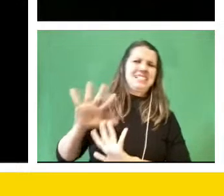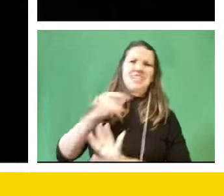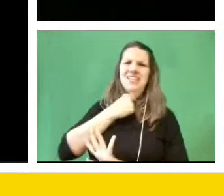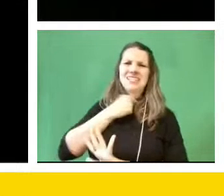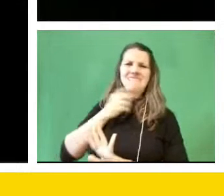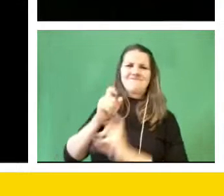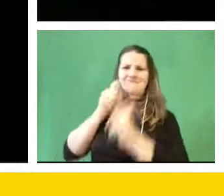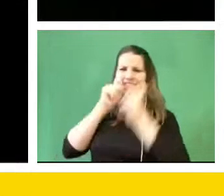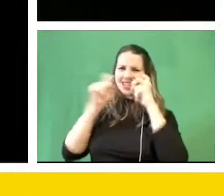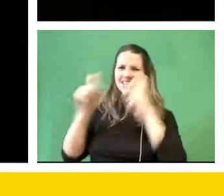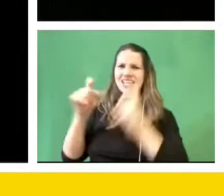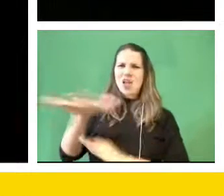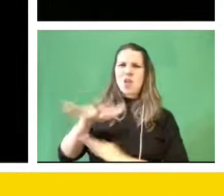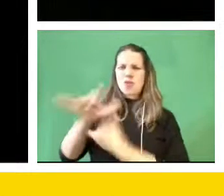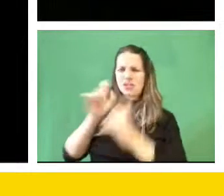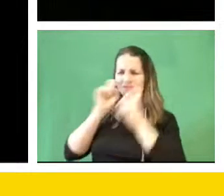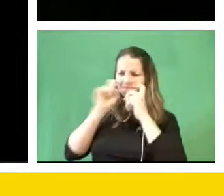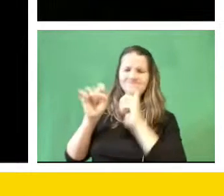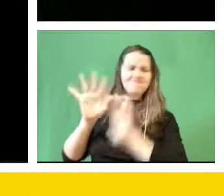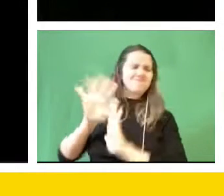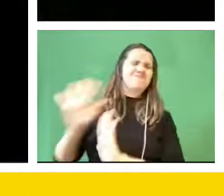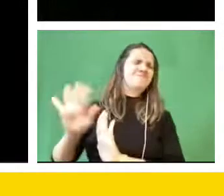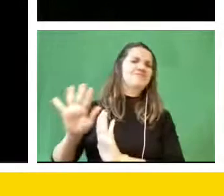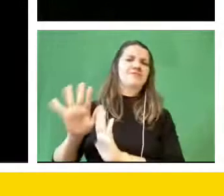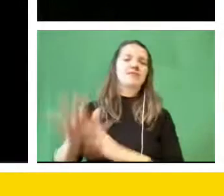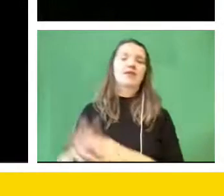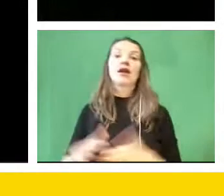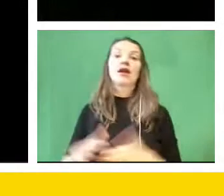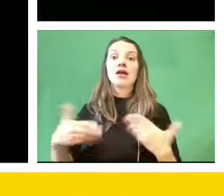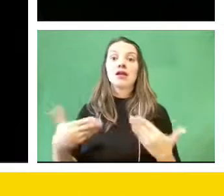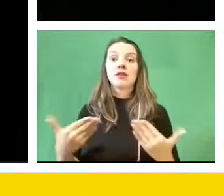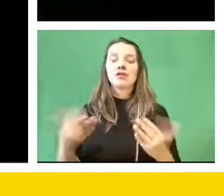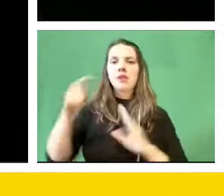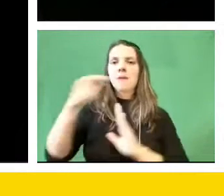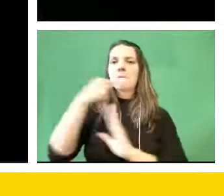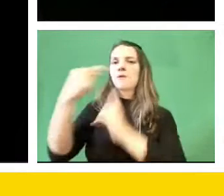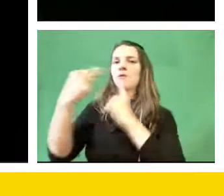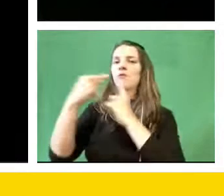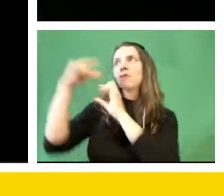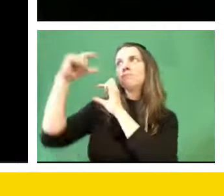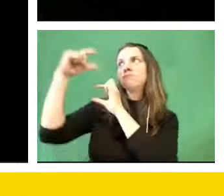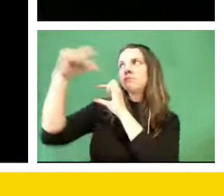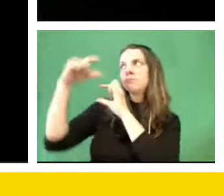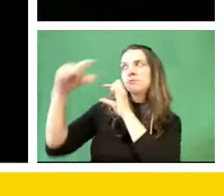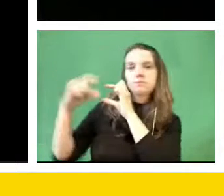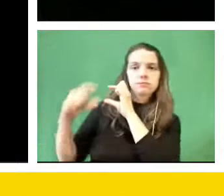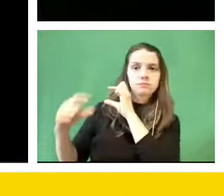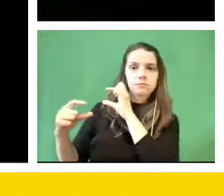Este análisis de las encuestas que se realizaron generaron un tipo